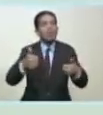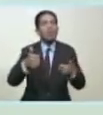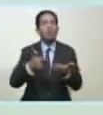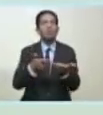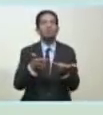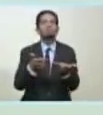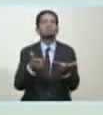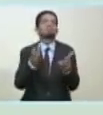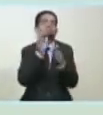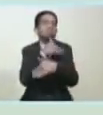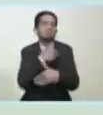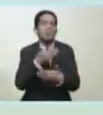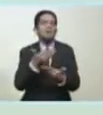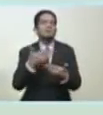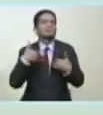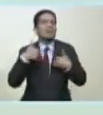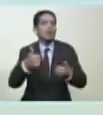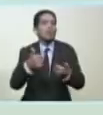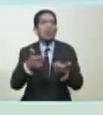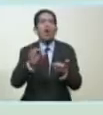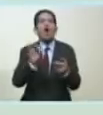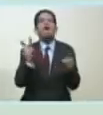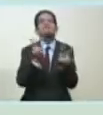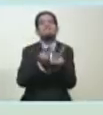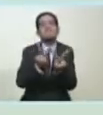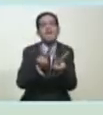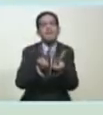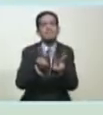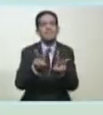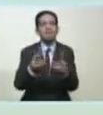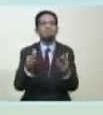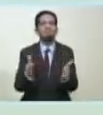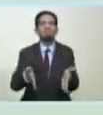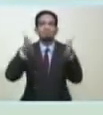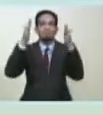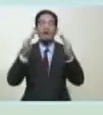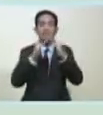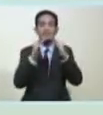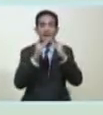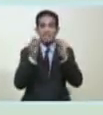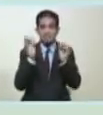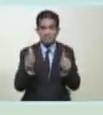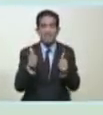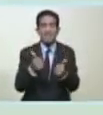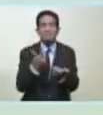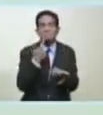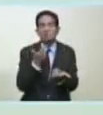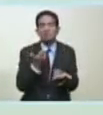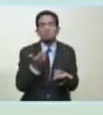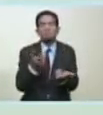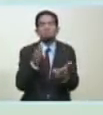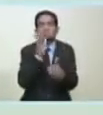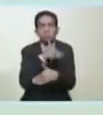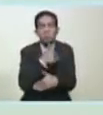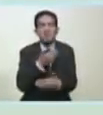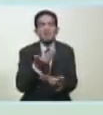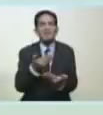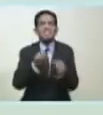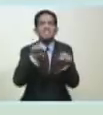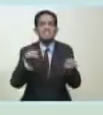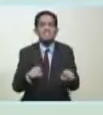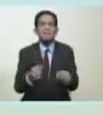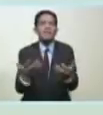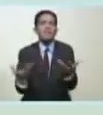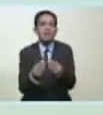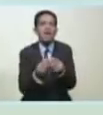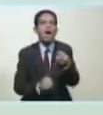Maduro, la gente no tuviera la opción para la vivienda en la Gran Misión Vivienda Venezuela. Si no fuera por Maduro, no existiera el sistema de protección,